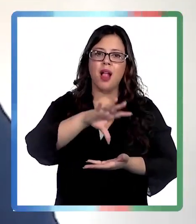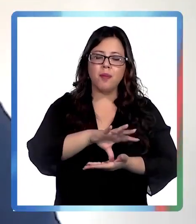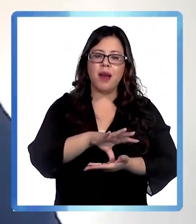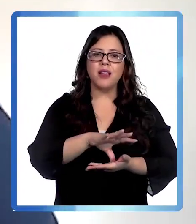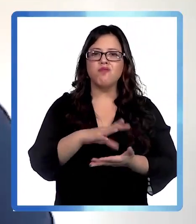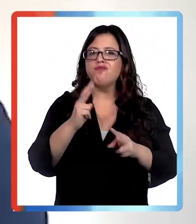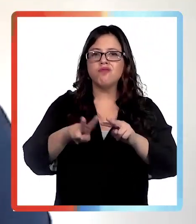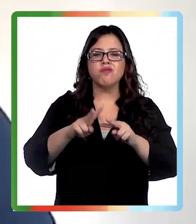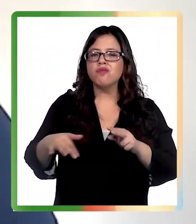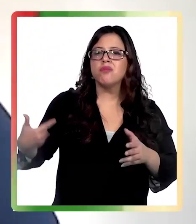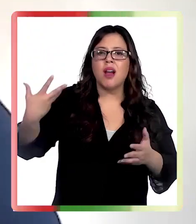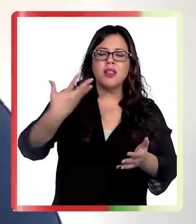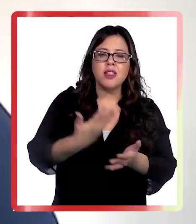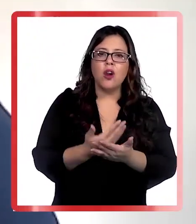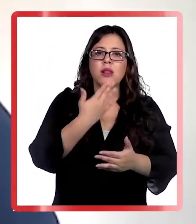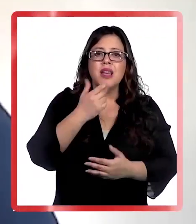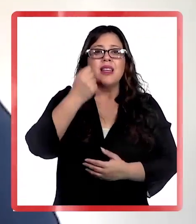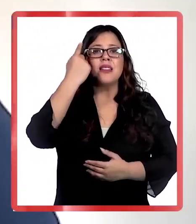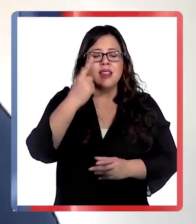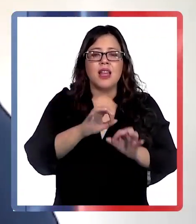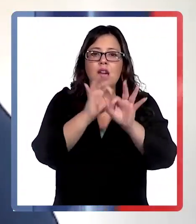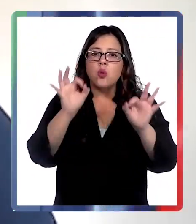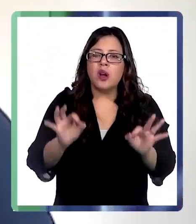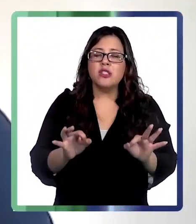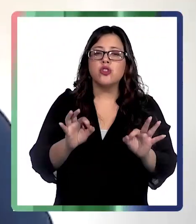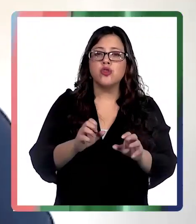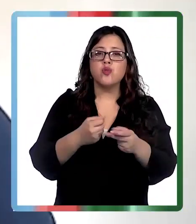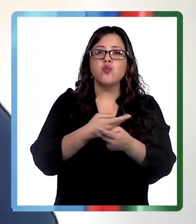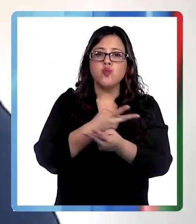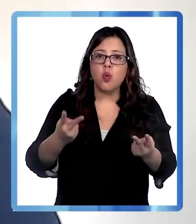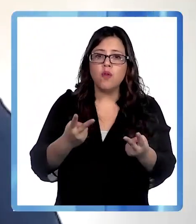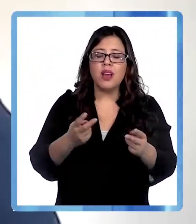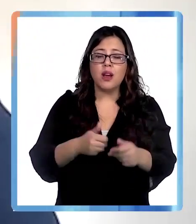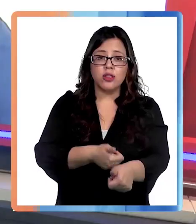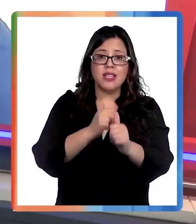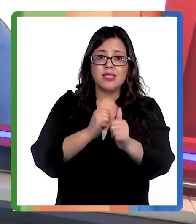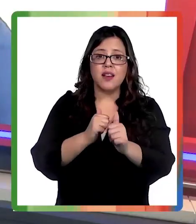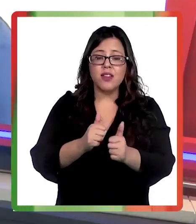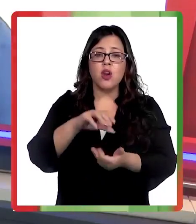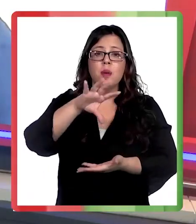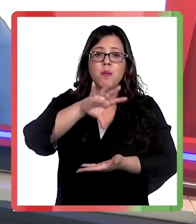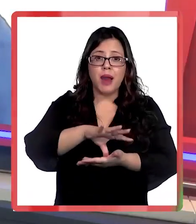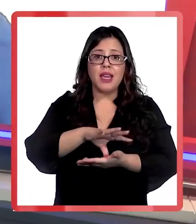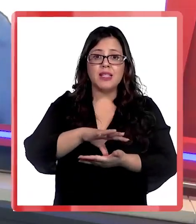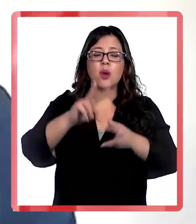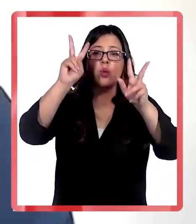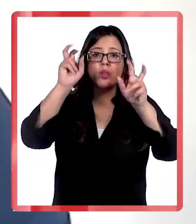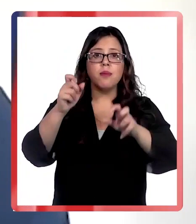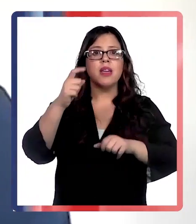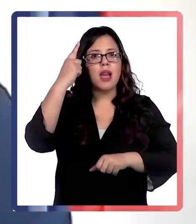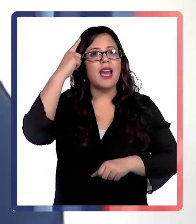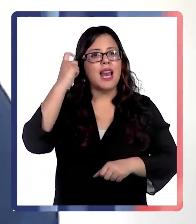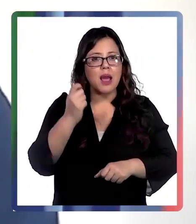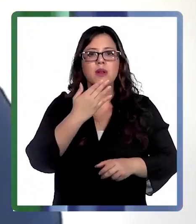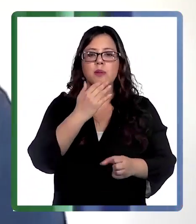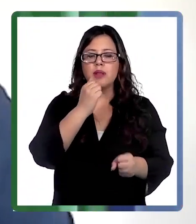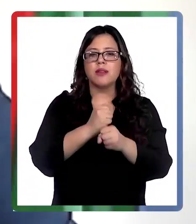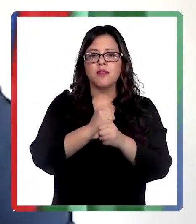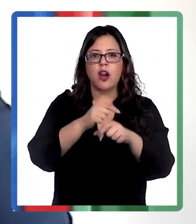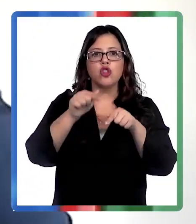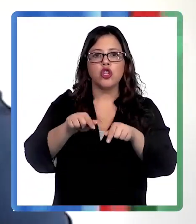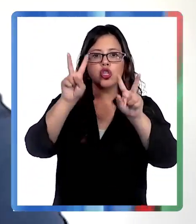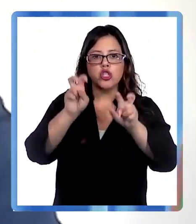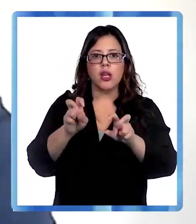país. ¿Qué es lo que hemos hecho? Y entender la educación pública como un desafío país es la postura que nosotros creemos y estamos trabajando en